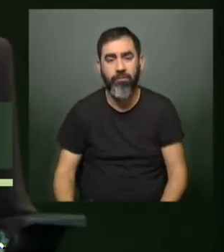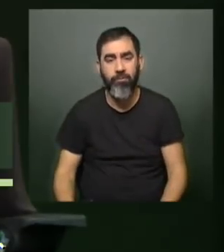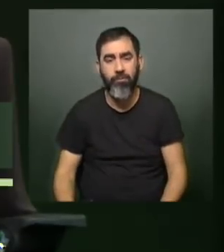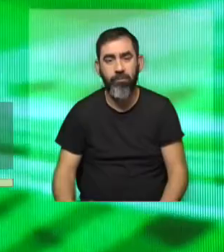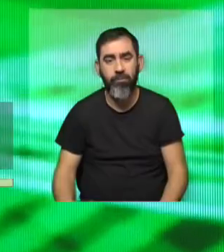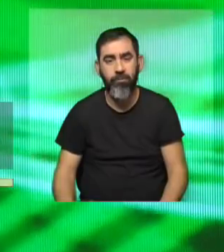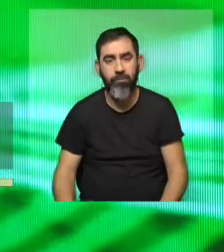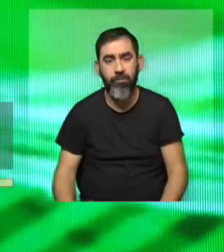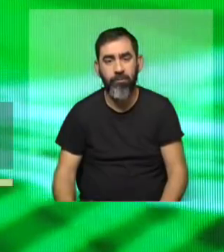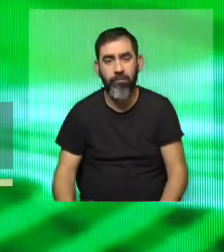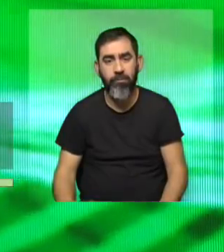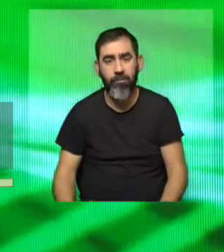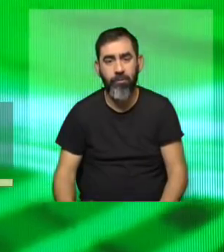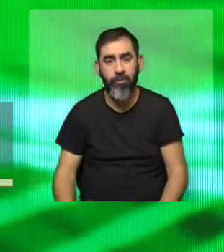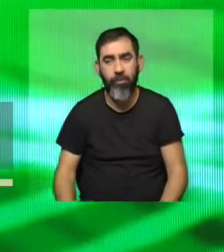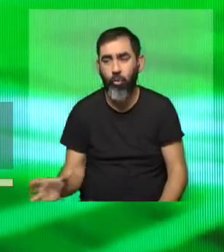barrios